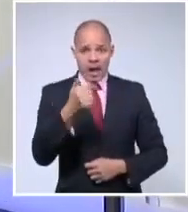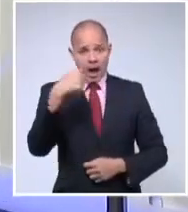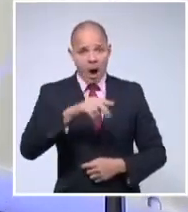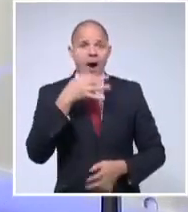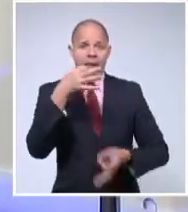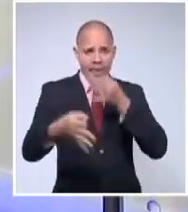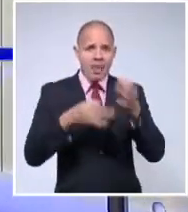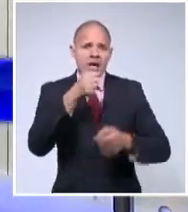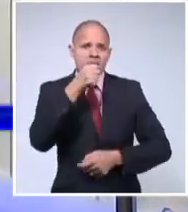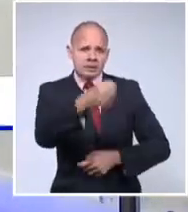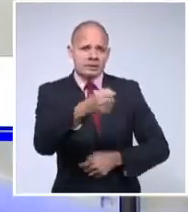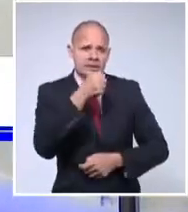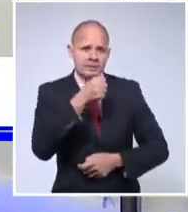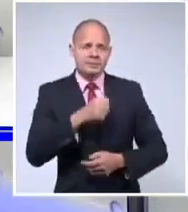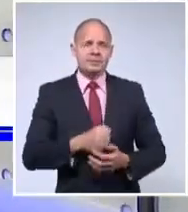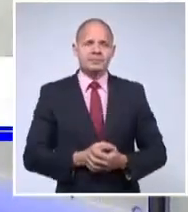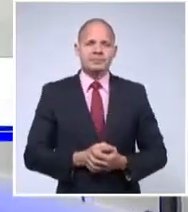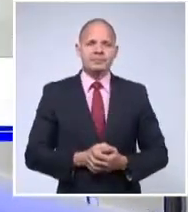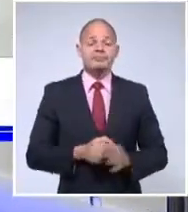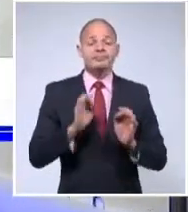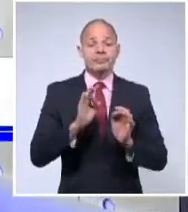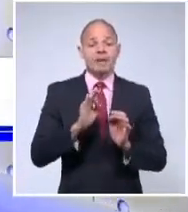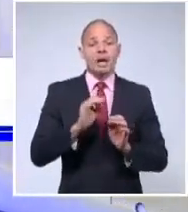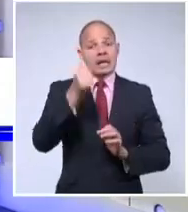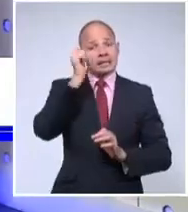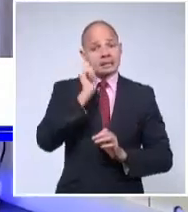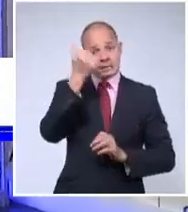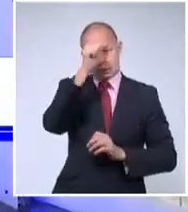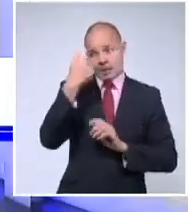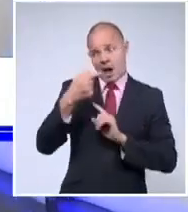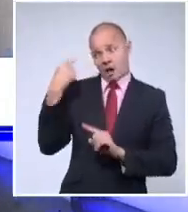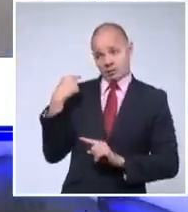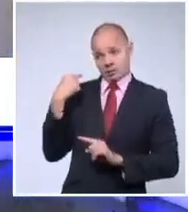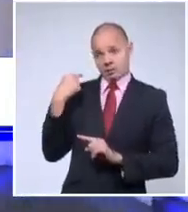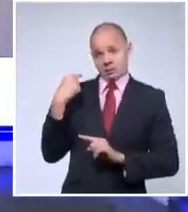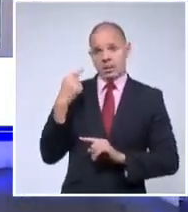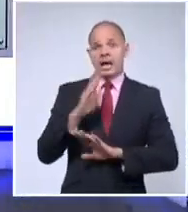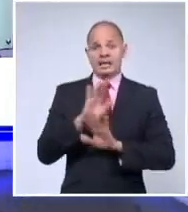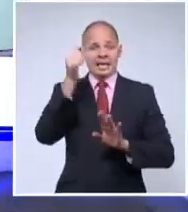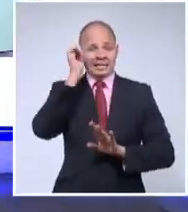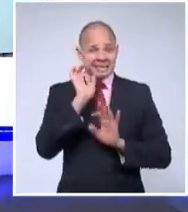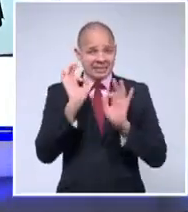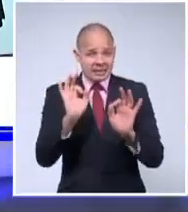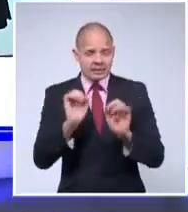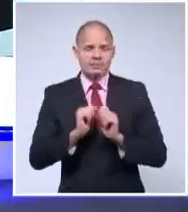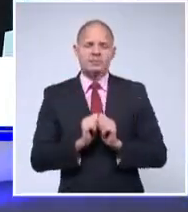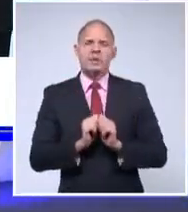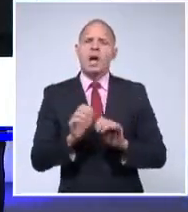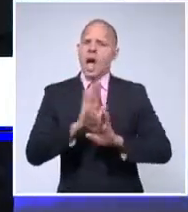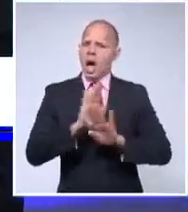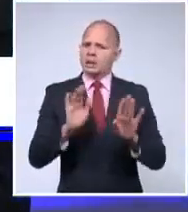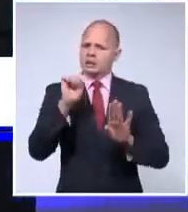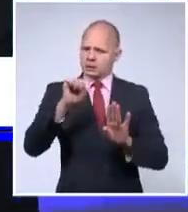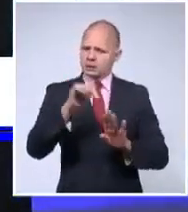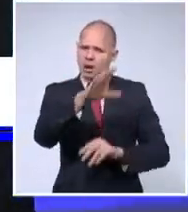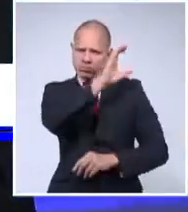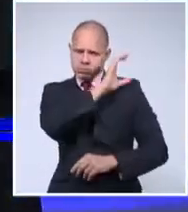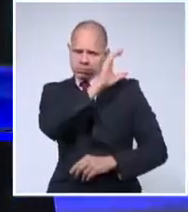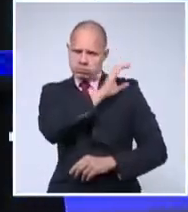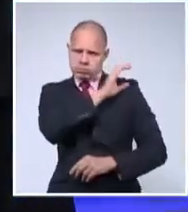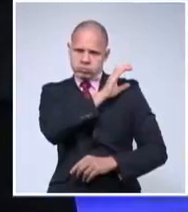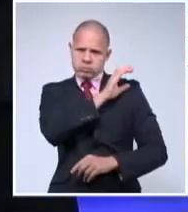Así es, saludos. Efectivamente, el pasado fin de semana, el sábado exactamente, una nota de prensa de la Cancillería de nuestro país